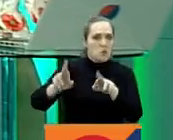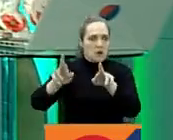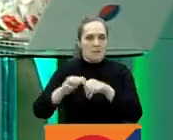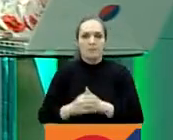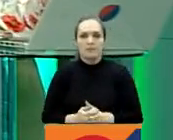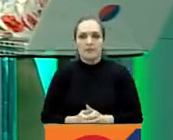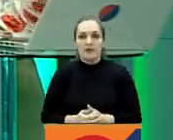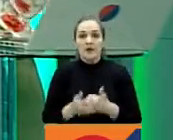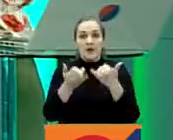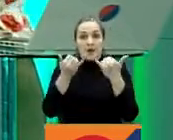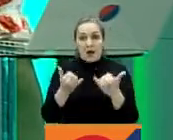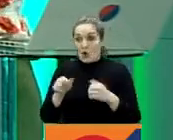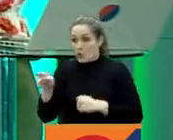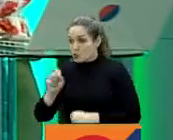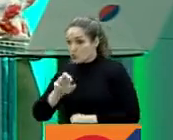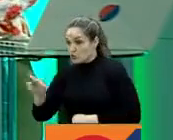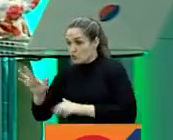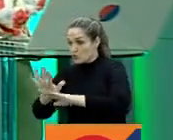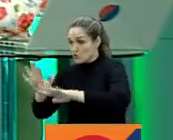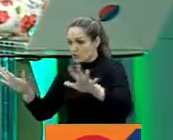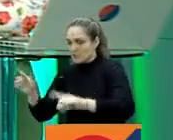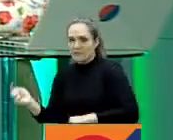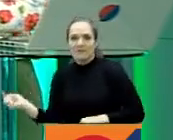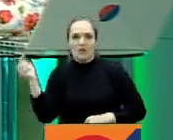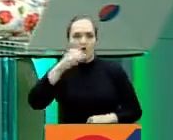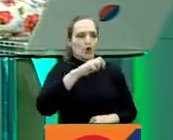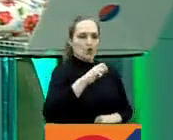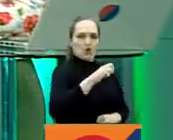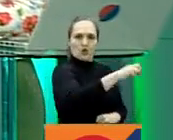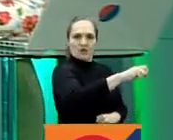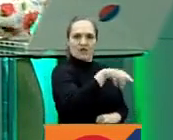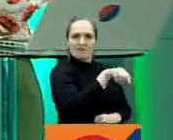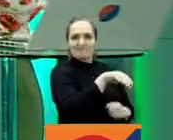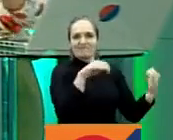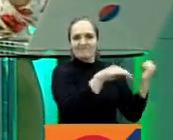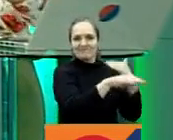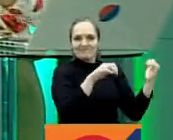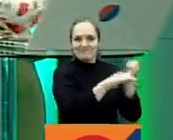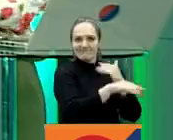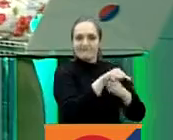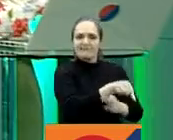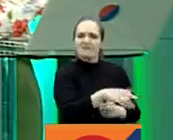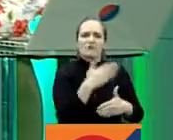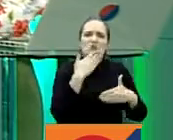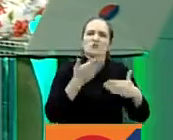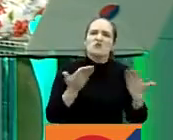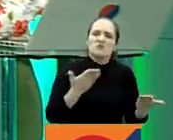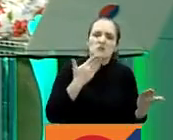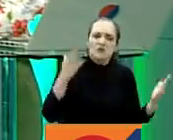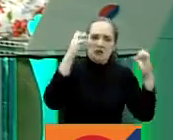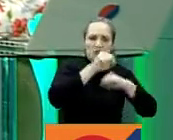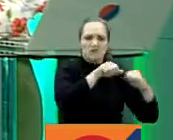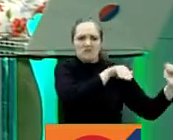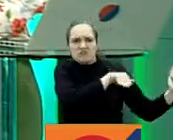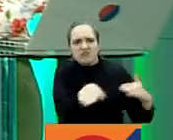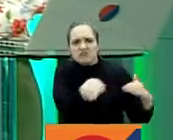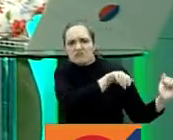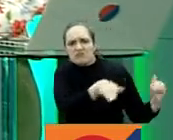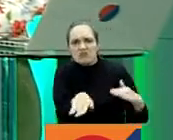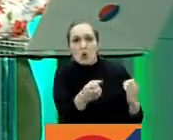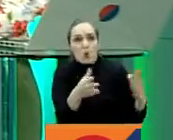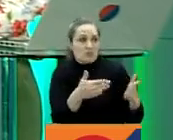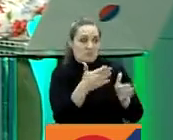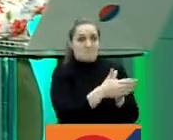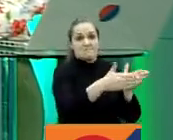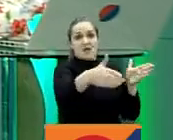Desde el sur nos vamos ahora a la autopista norte con Omar Hernández. Omar, muy buenas noches. ¿Y cuántos carros han entrado por este